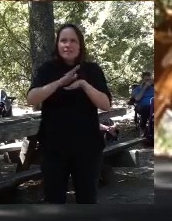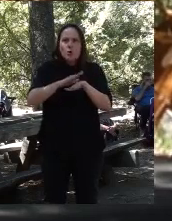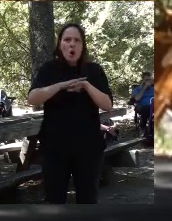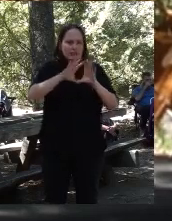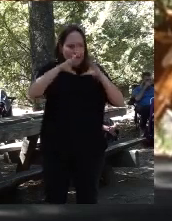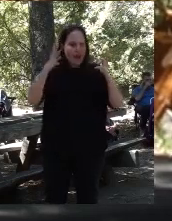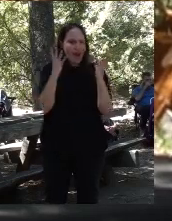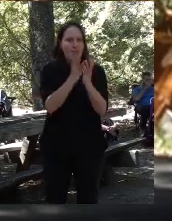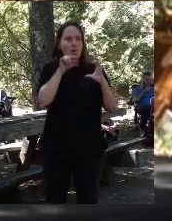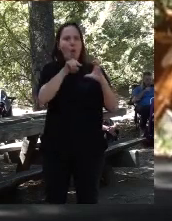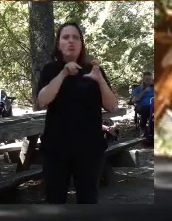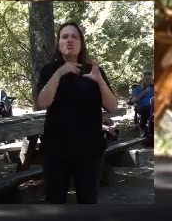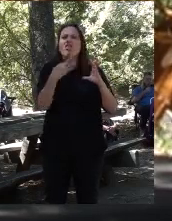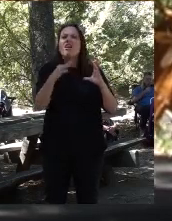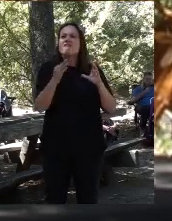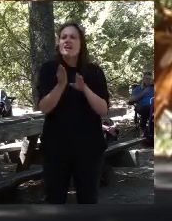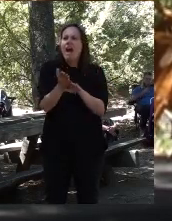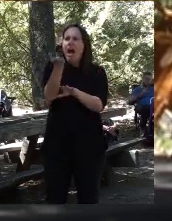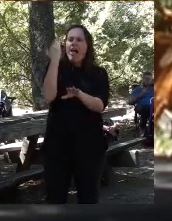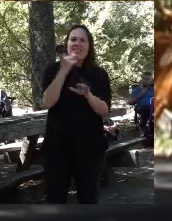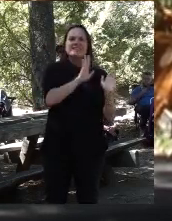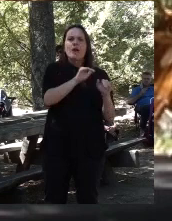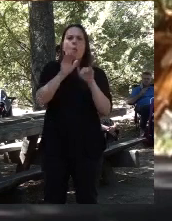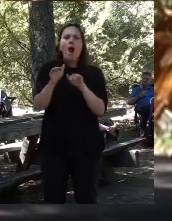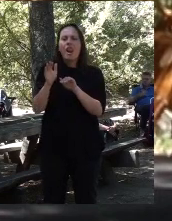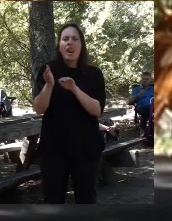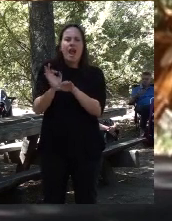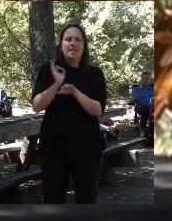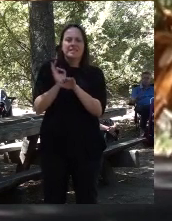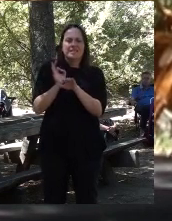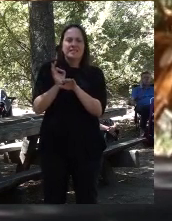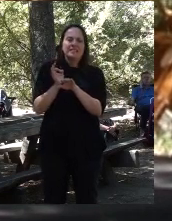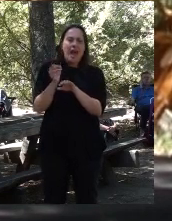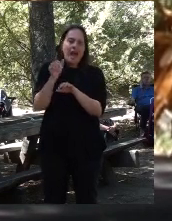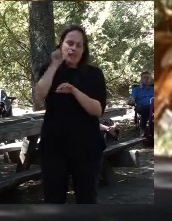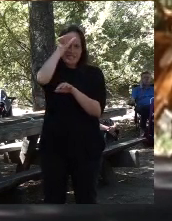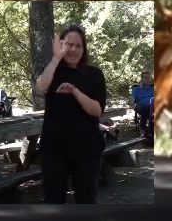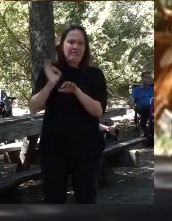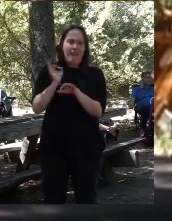esos visionarios que firmaron el Tratado Antártico hace 60 años,